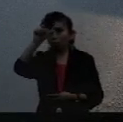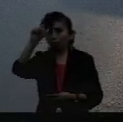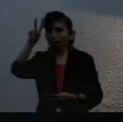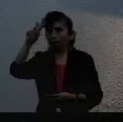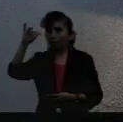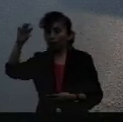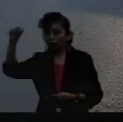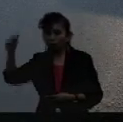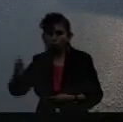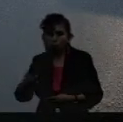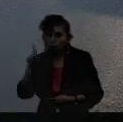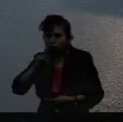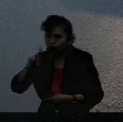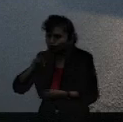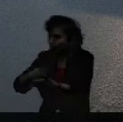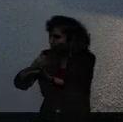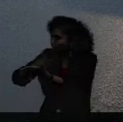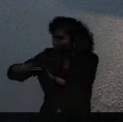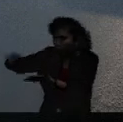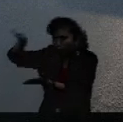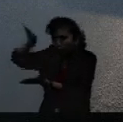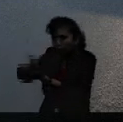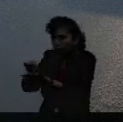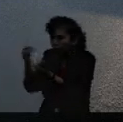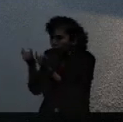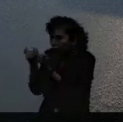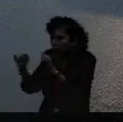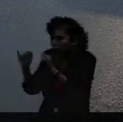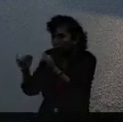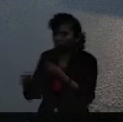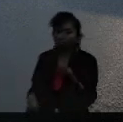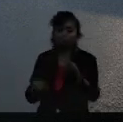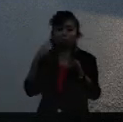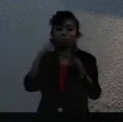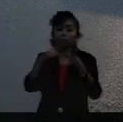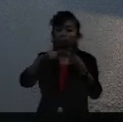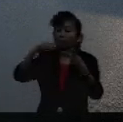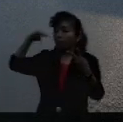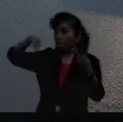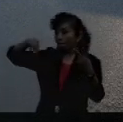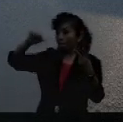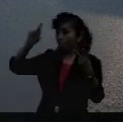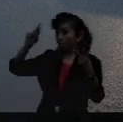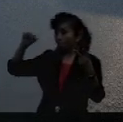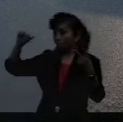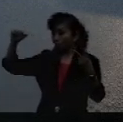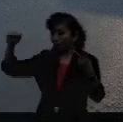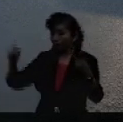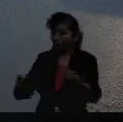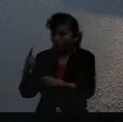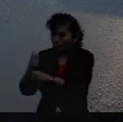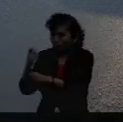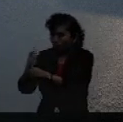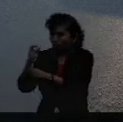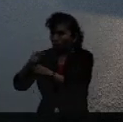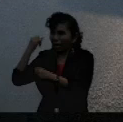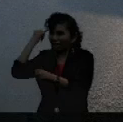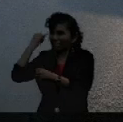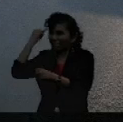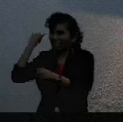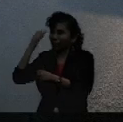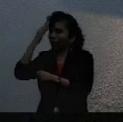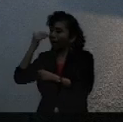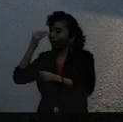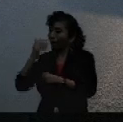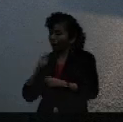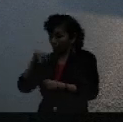destacadas heroínas de nuestra independencia y de María wicab la primera sacerdotisa Maya de la cruz parlante